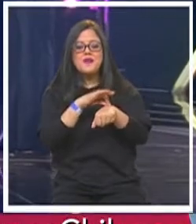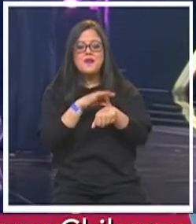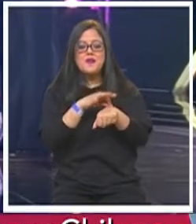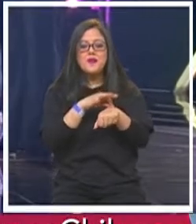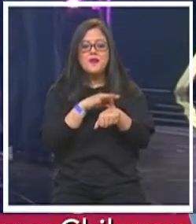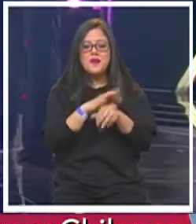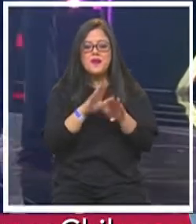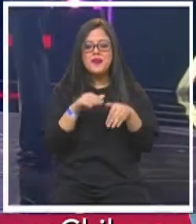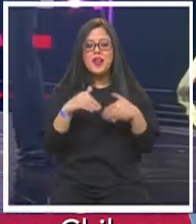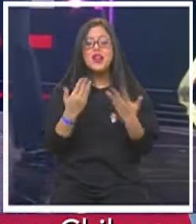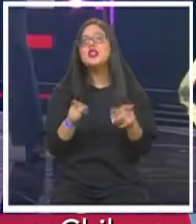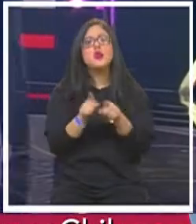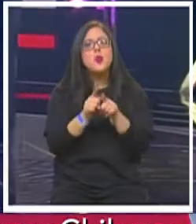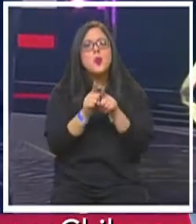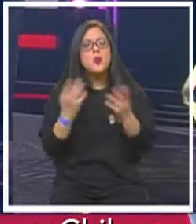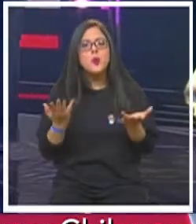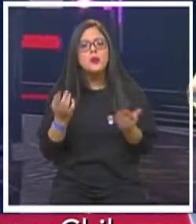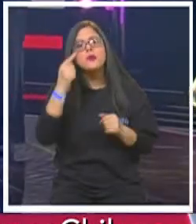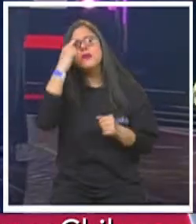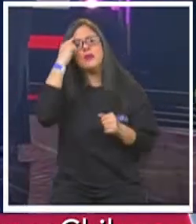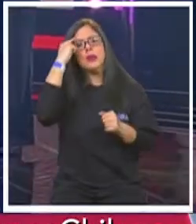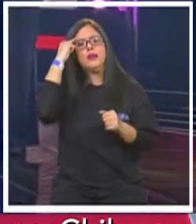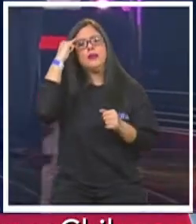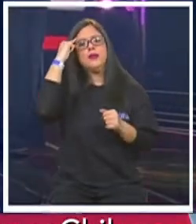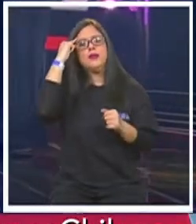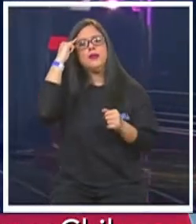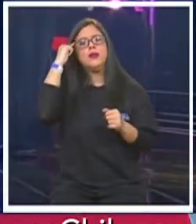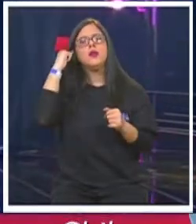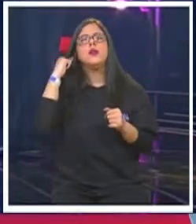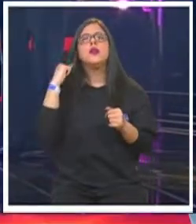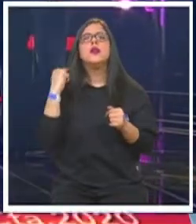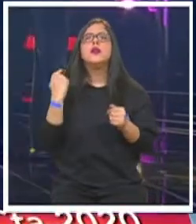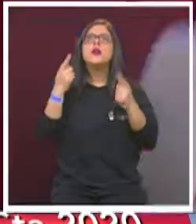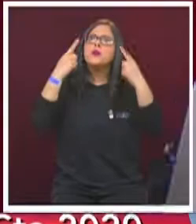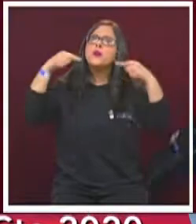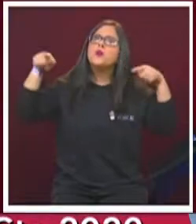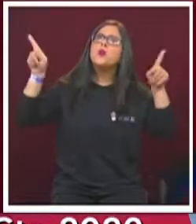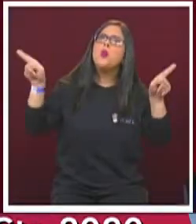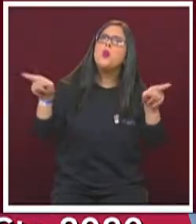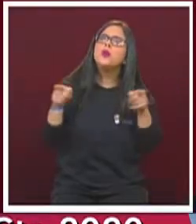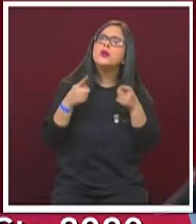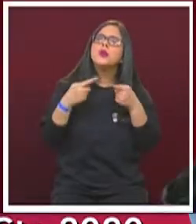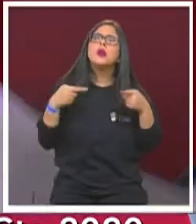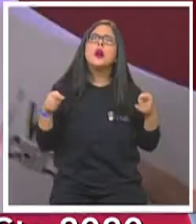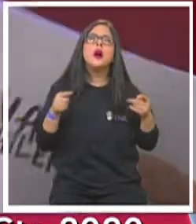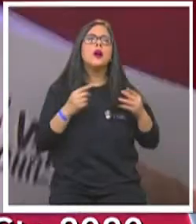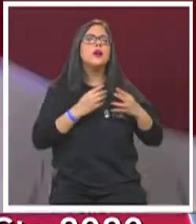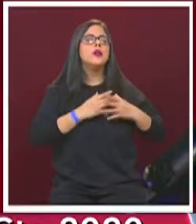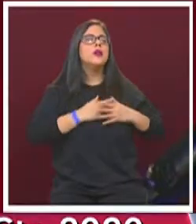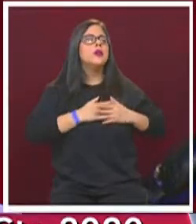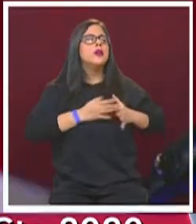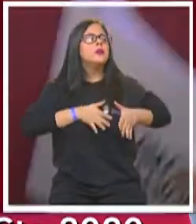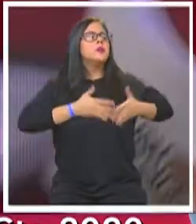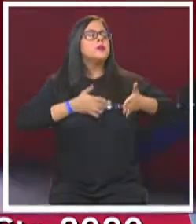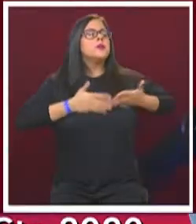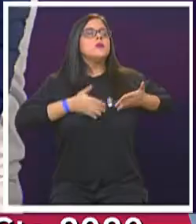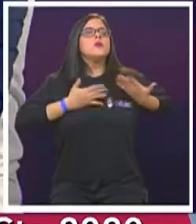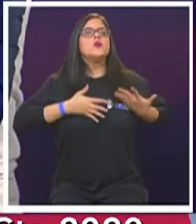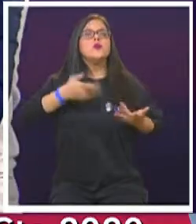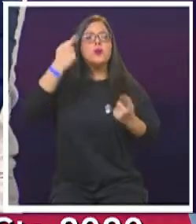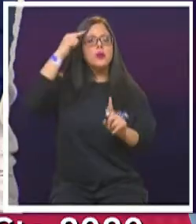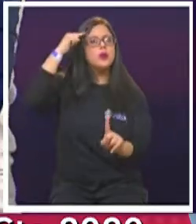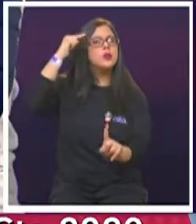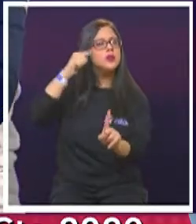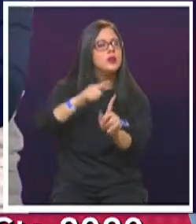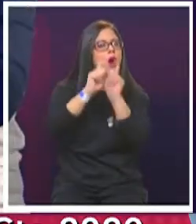cosa, yo tengo la impresión de que la música despierta los corazones. Y en el caso de los adultos mayores, que es donde va dirigida esta